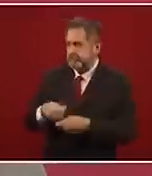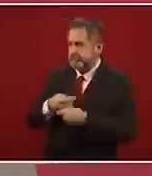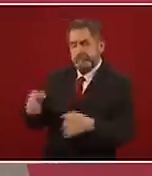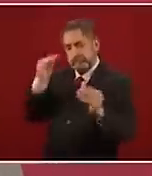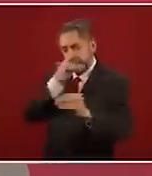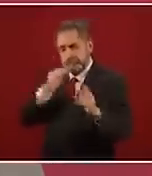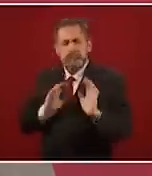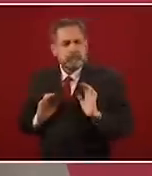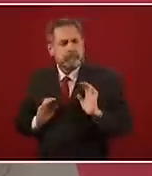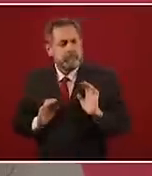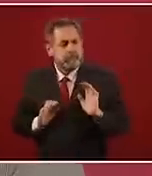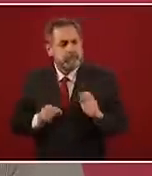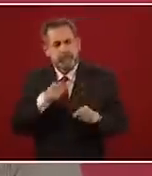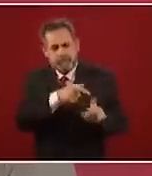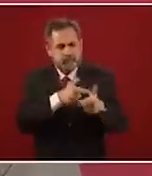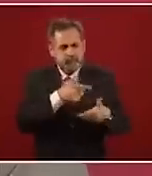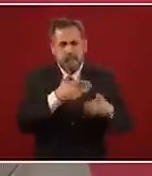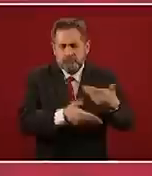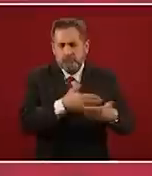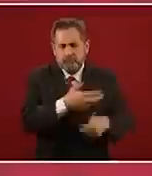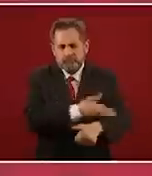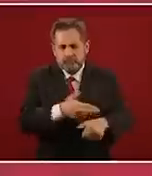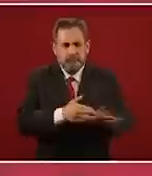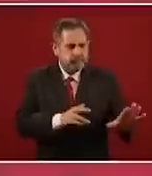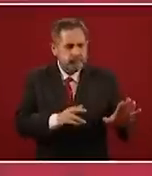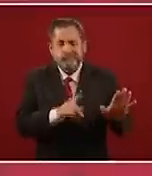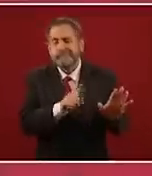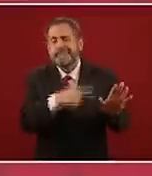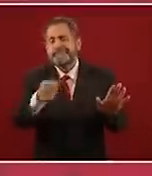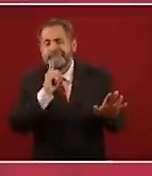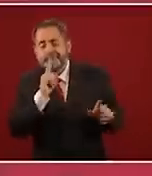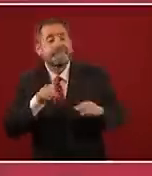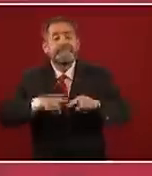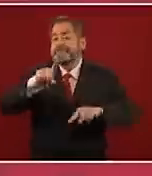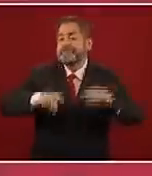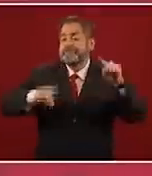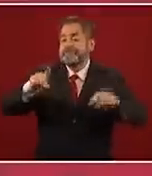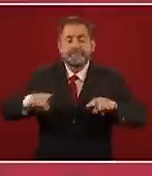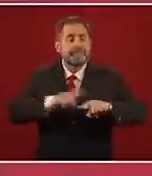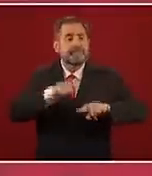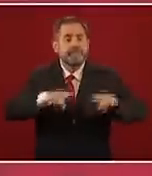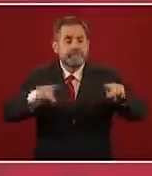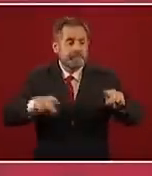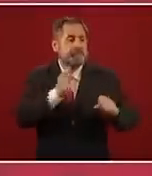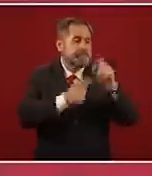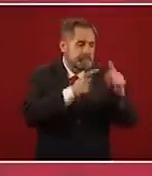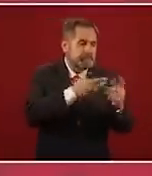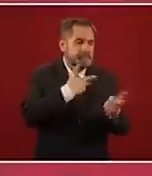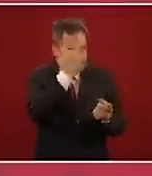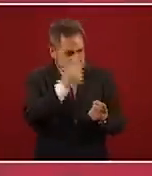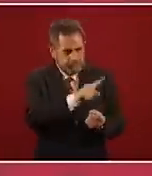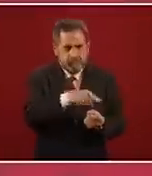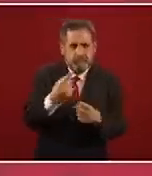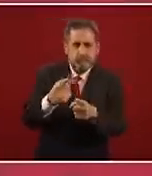hay que garantizar la continuidad de las operaciones. En otros casos no es tan razonable. Entonces, estaremos platicando desde luego el secretario,